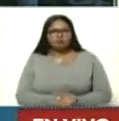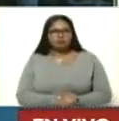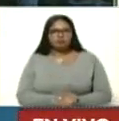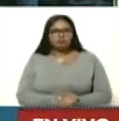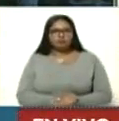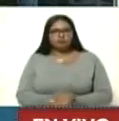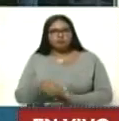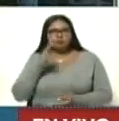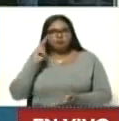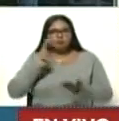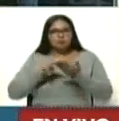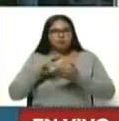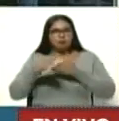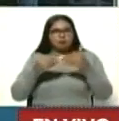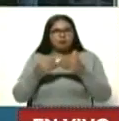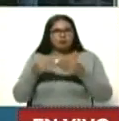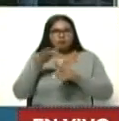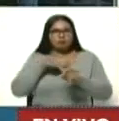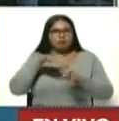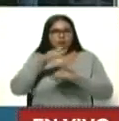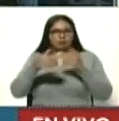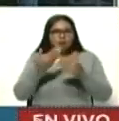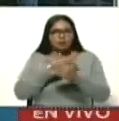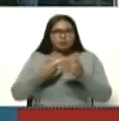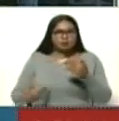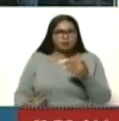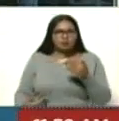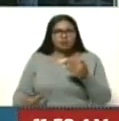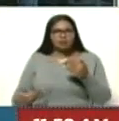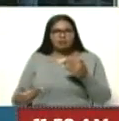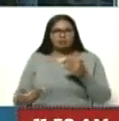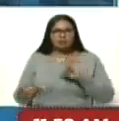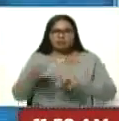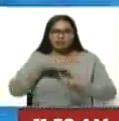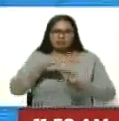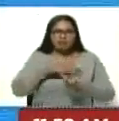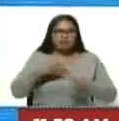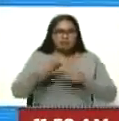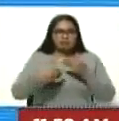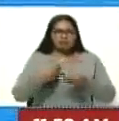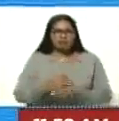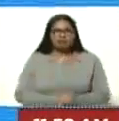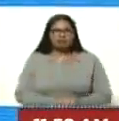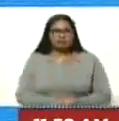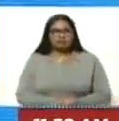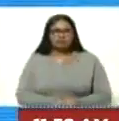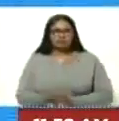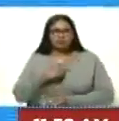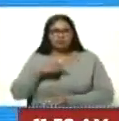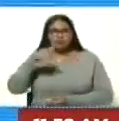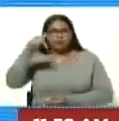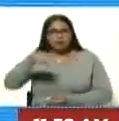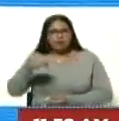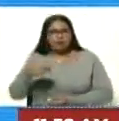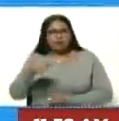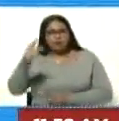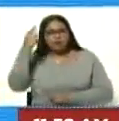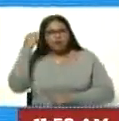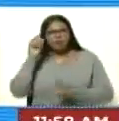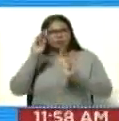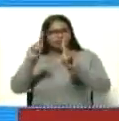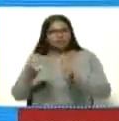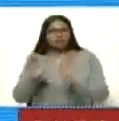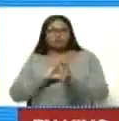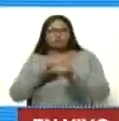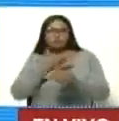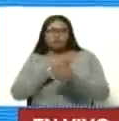en verdad tenía poder para chantajear hasta presidentes. Hasta presidentes. Aquí un día decidieron a